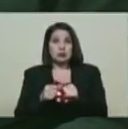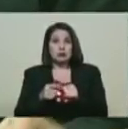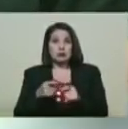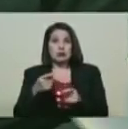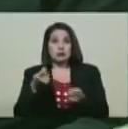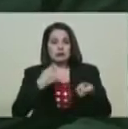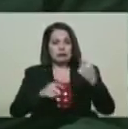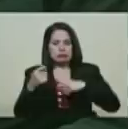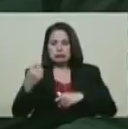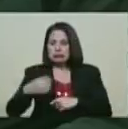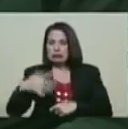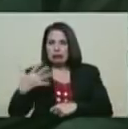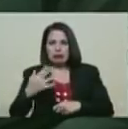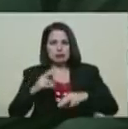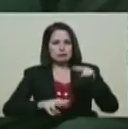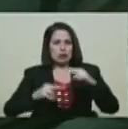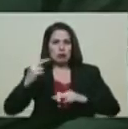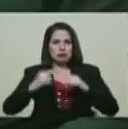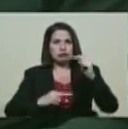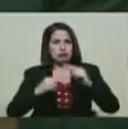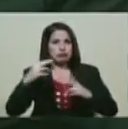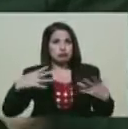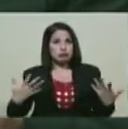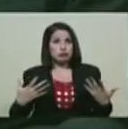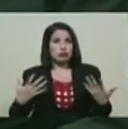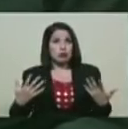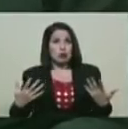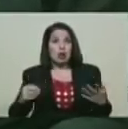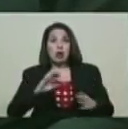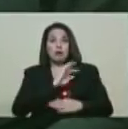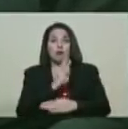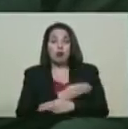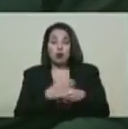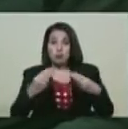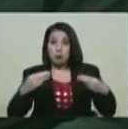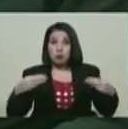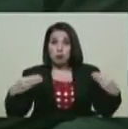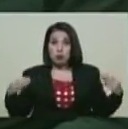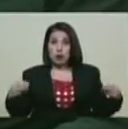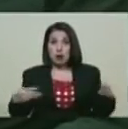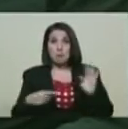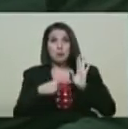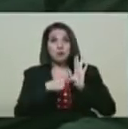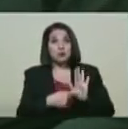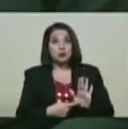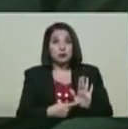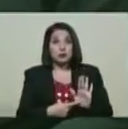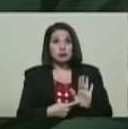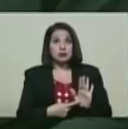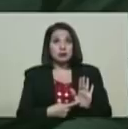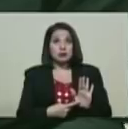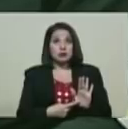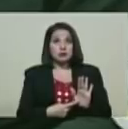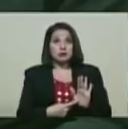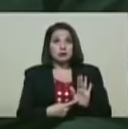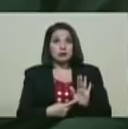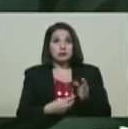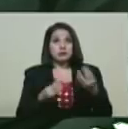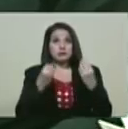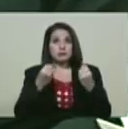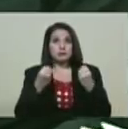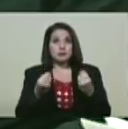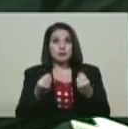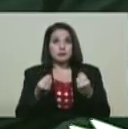encareciéndole las obras públicas, sobre todo al Poder Popular, quien ha demostrado una capacidad eficiente en